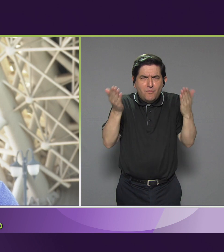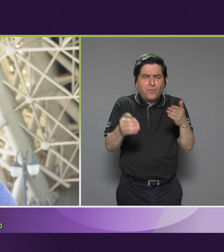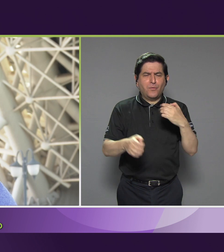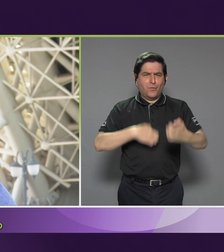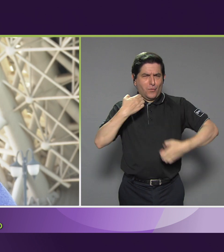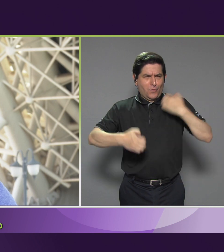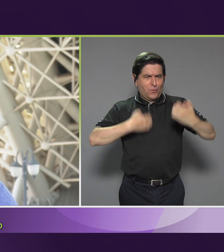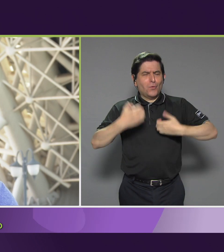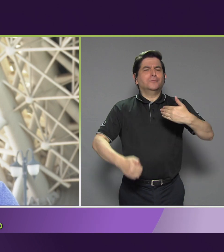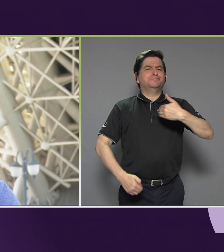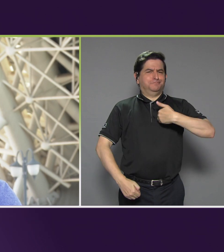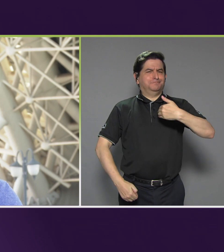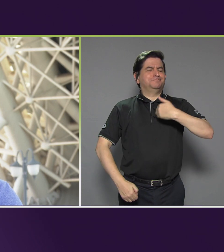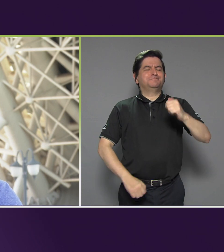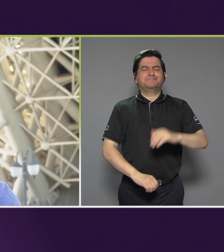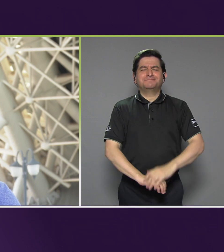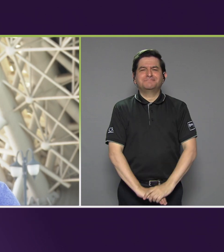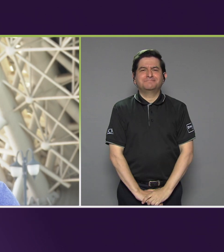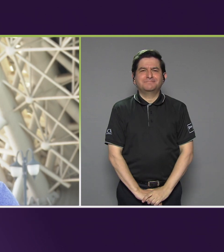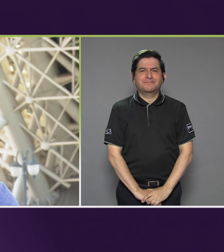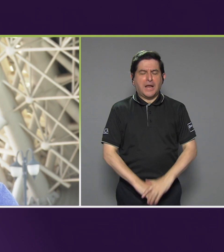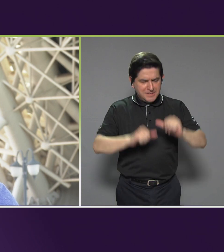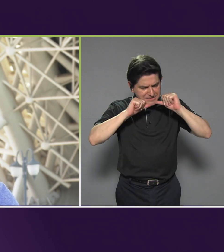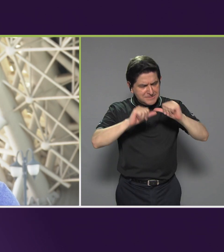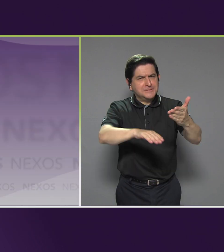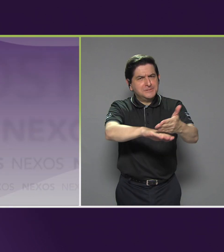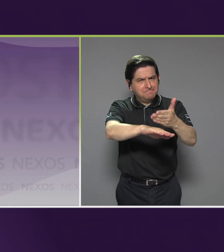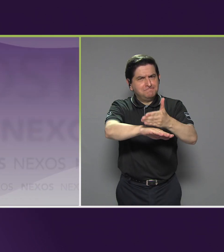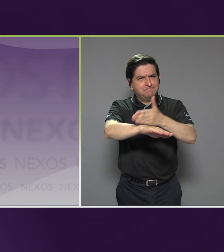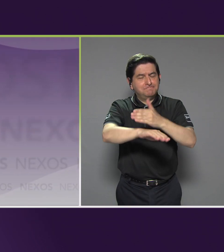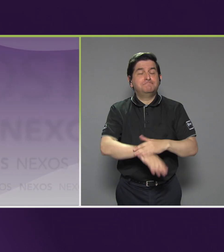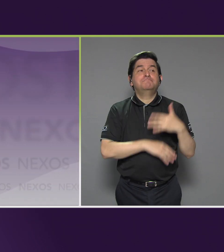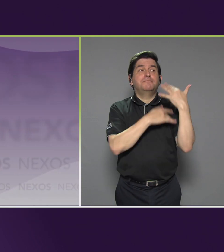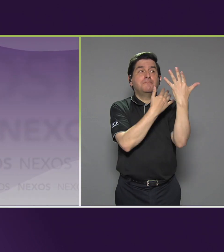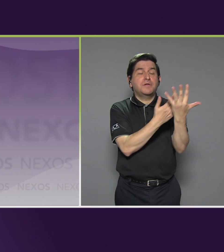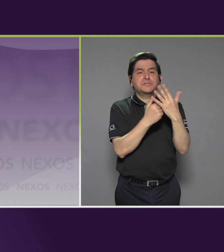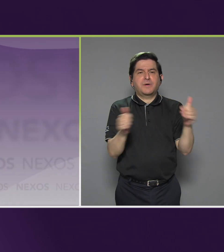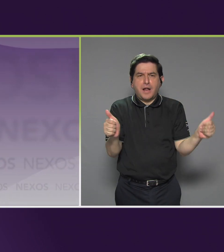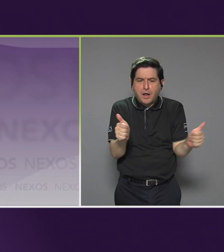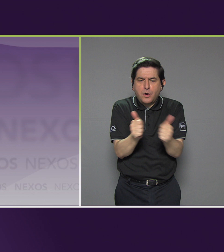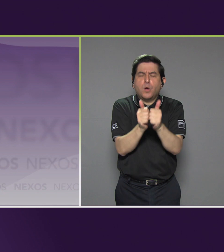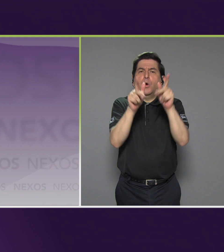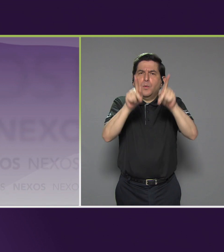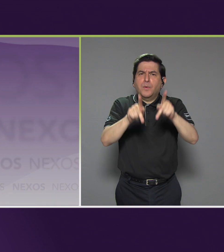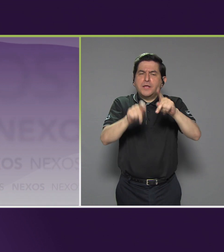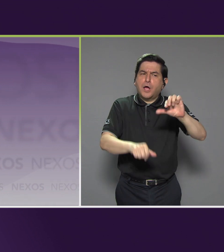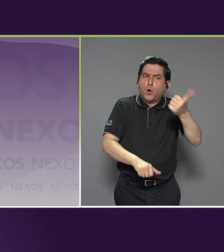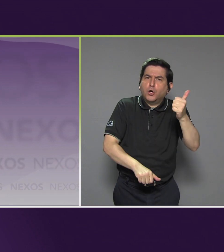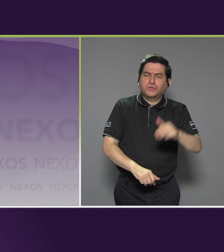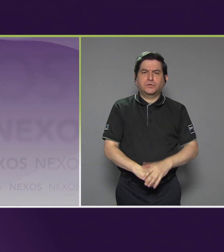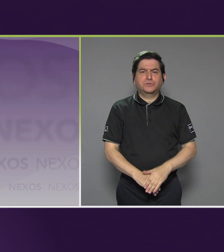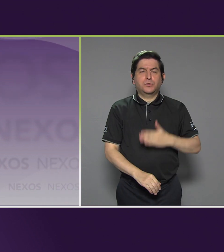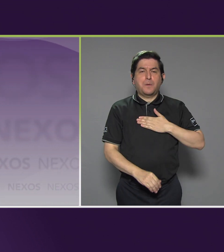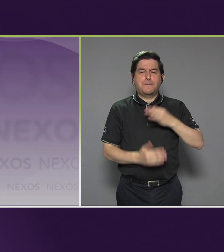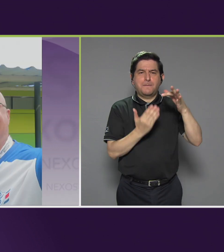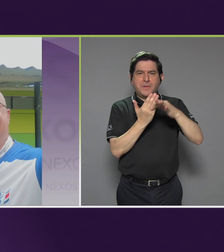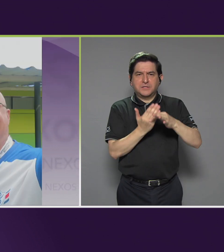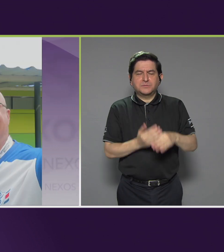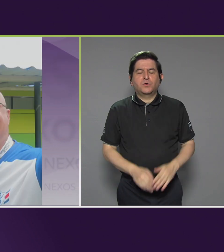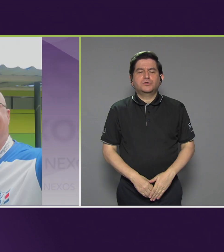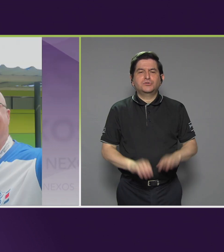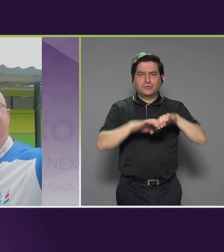emocionada. Entonces, vamos para adelante y esperamos que se nos una más gente. Mi esposo es